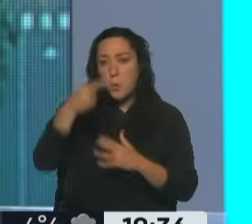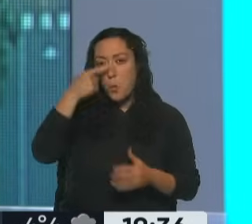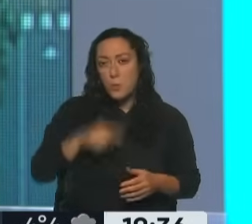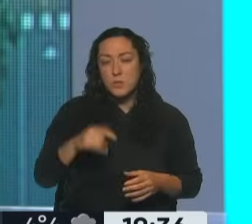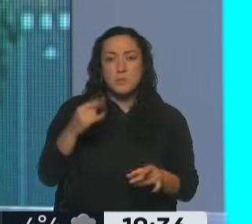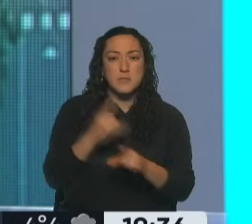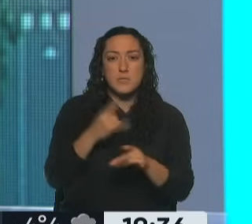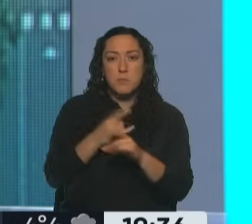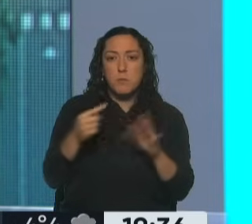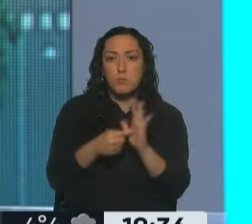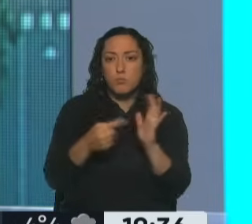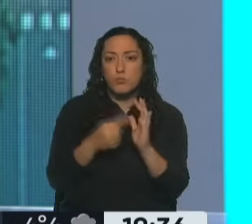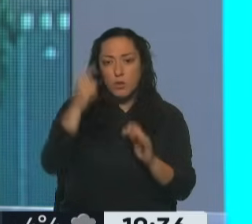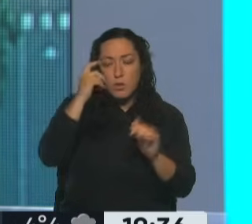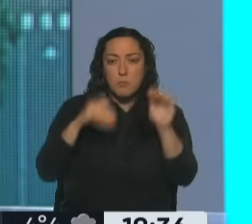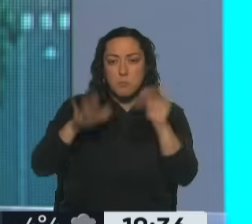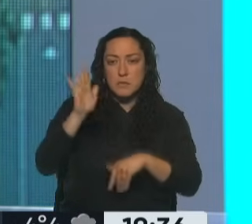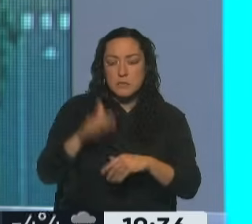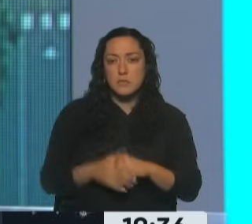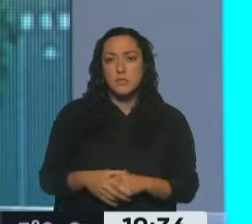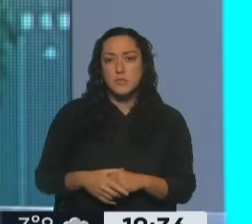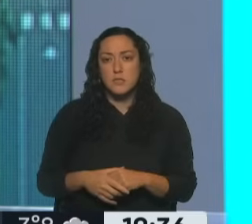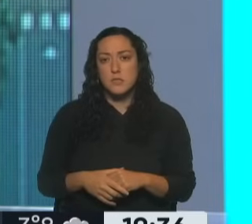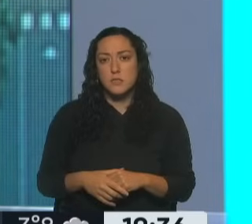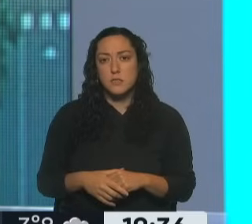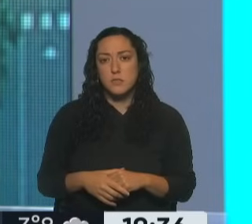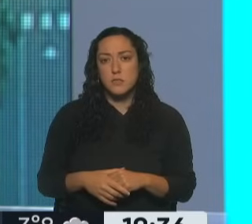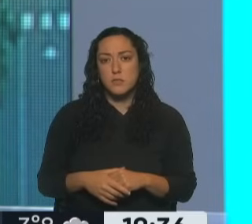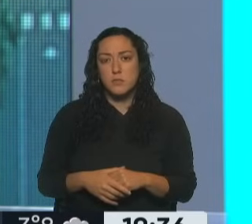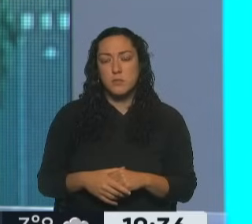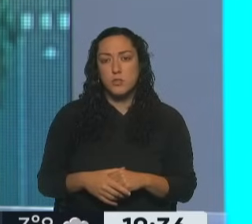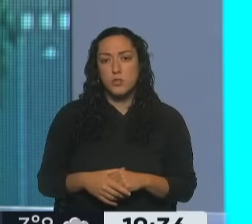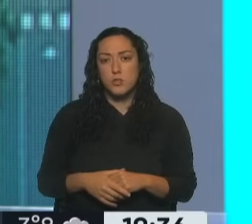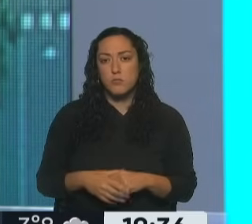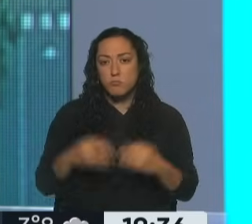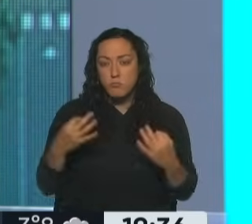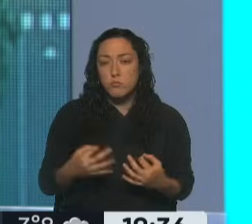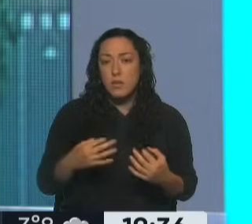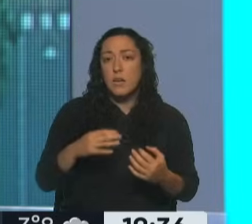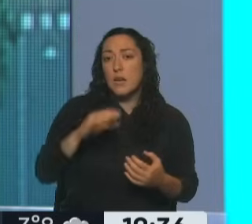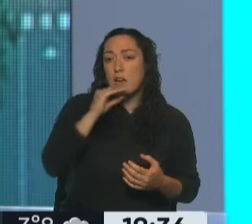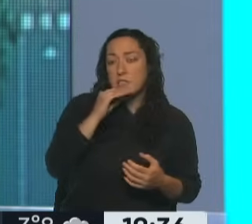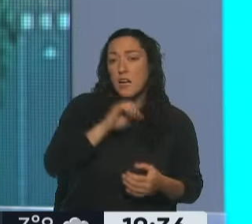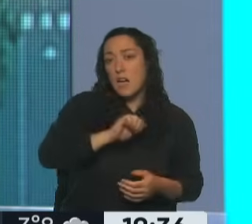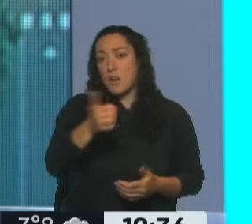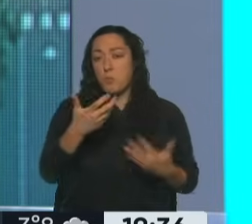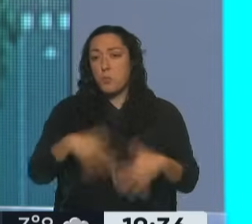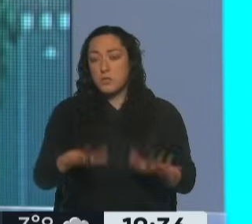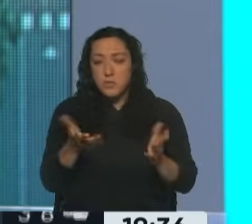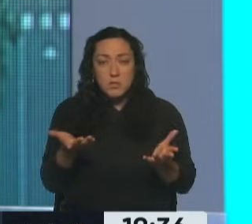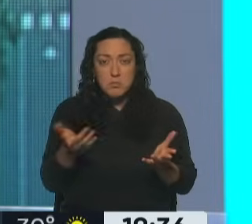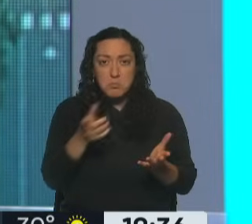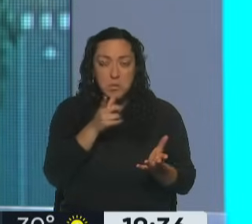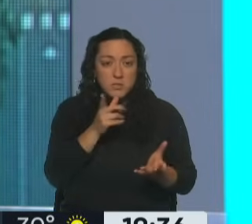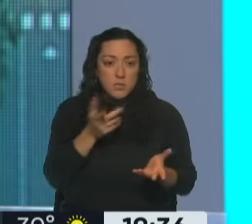10 puntos arriba. Pero ¿qué sucedía? La ganabilidad la tenía Sergio Massa. Cuando le preguntabas a la gente,